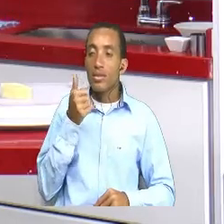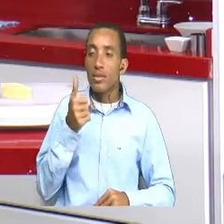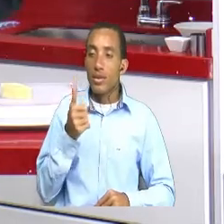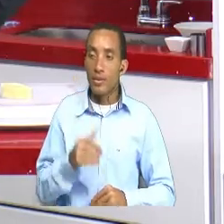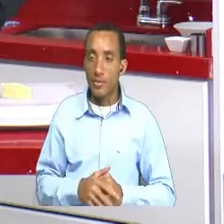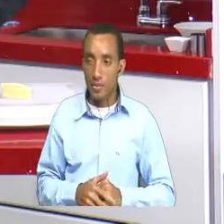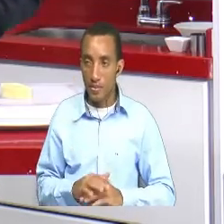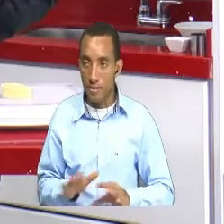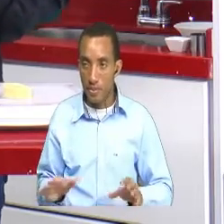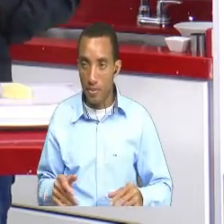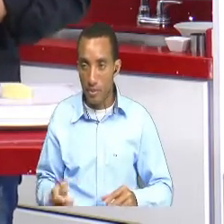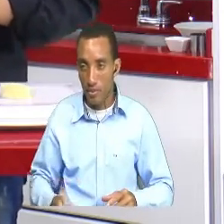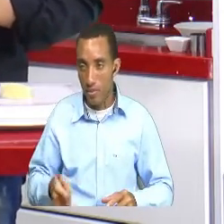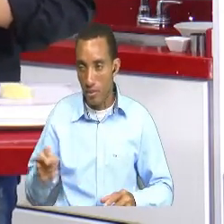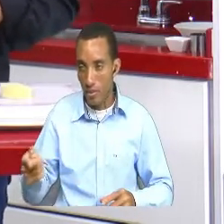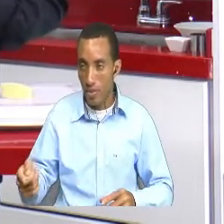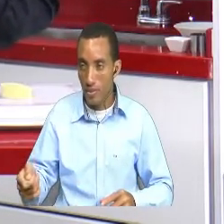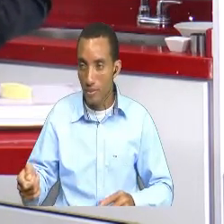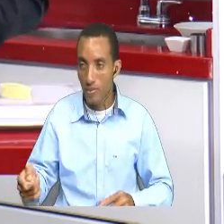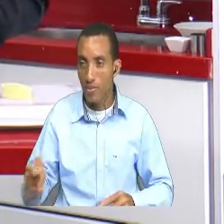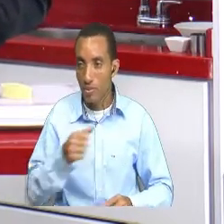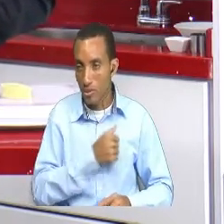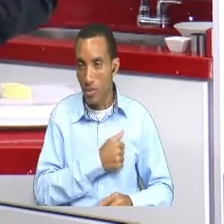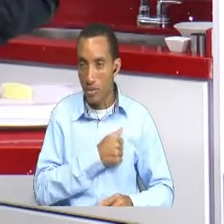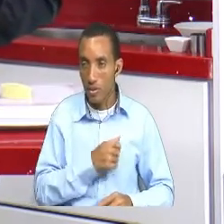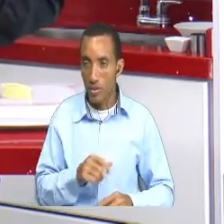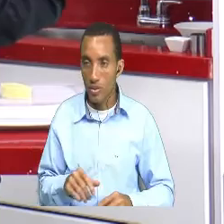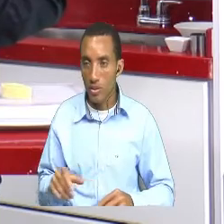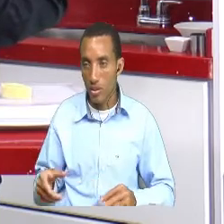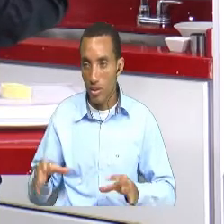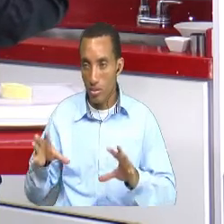reposar las ráfagas por favor